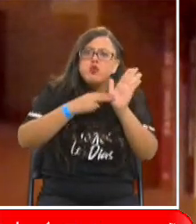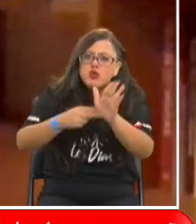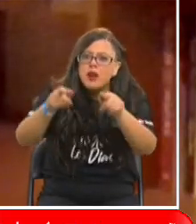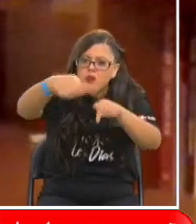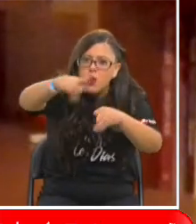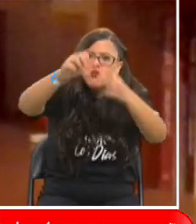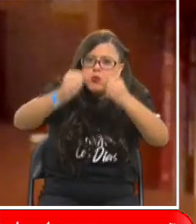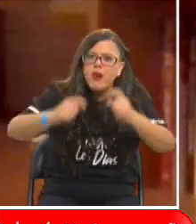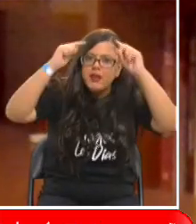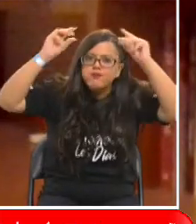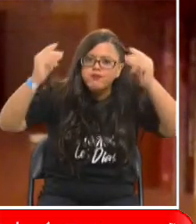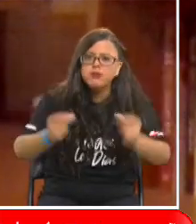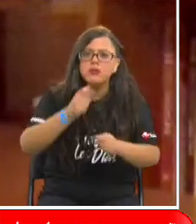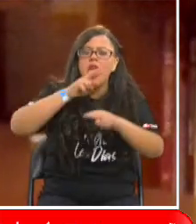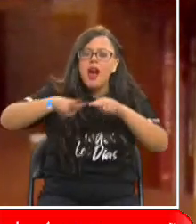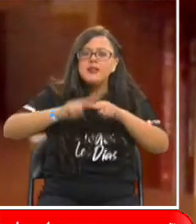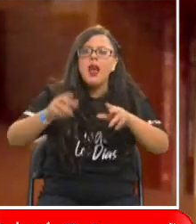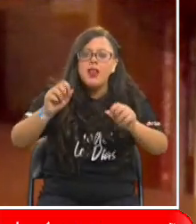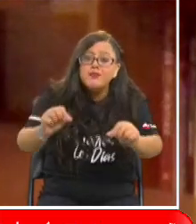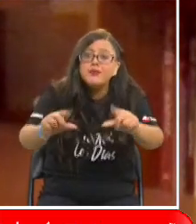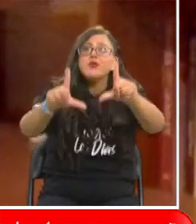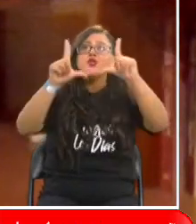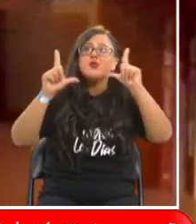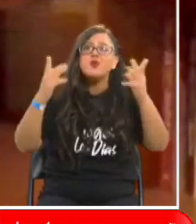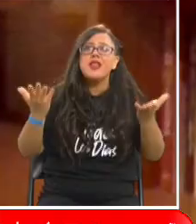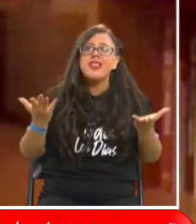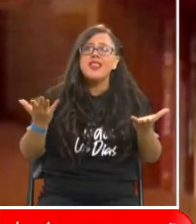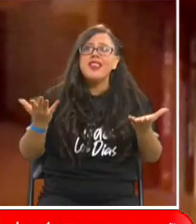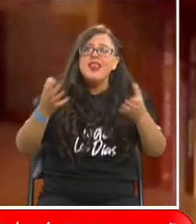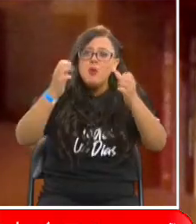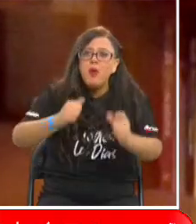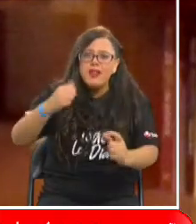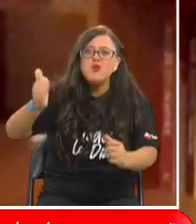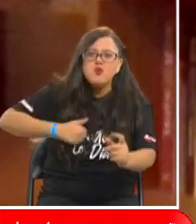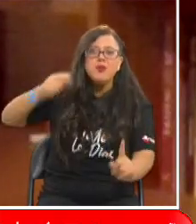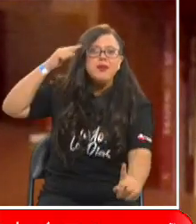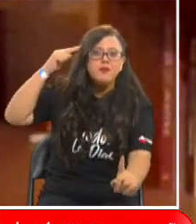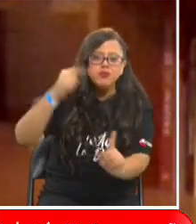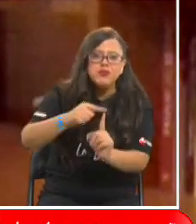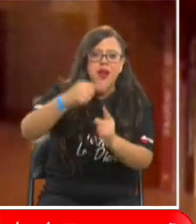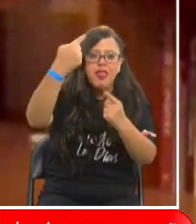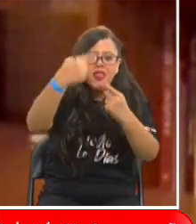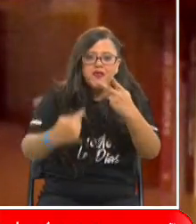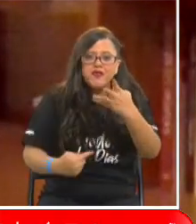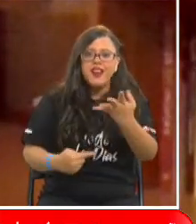son capaces de hacer, que nos sorprendan, que alcancen todas las metas que se propongan.